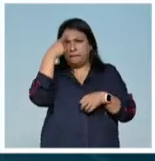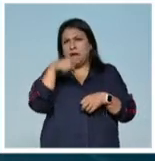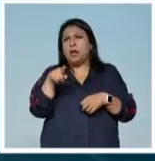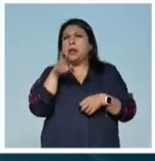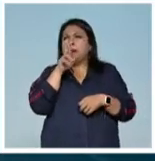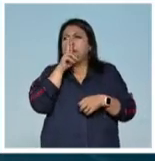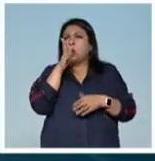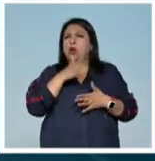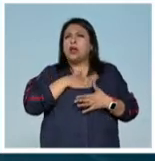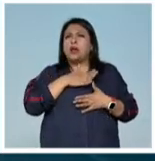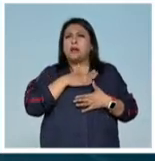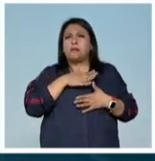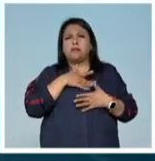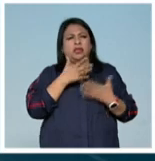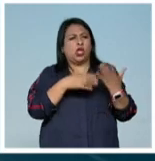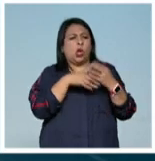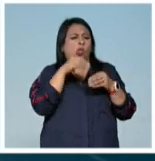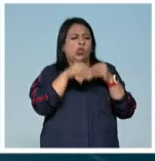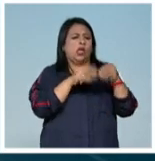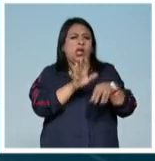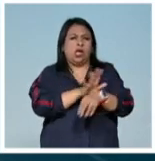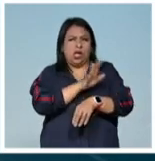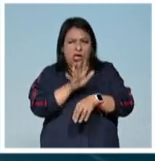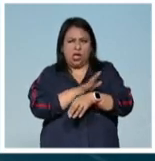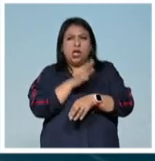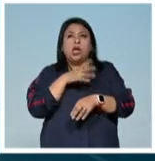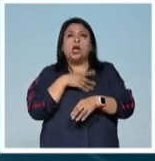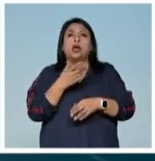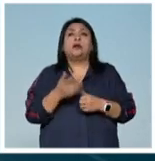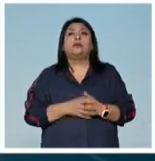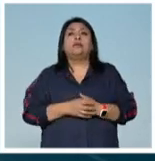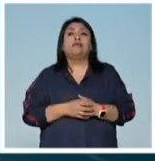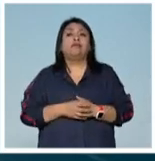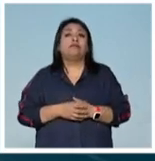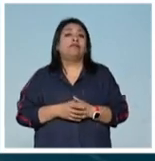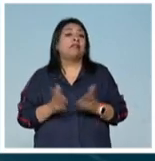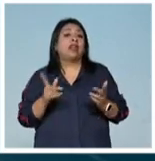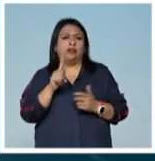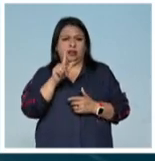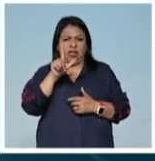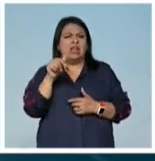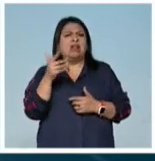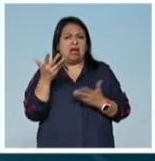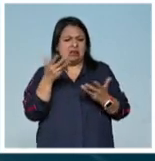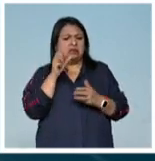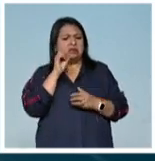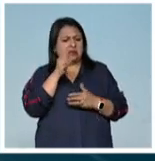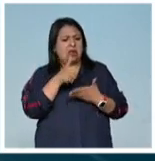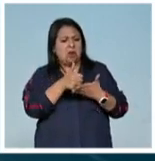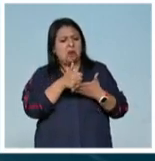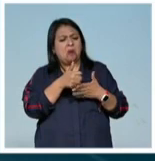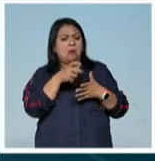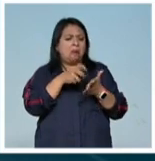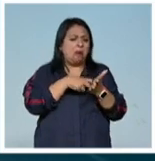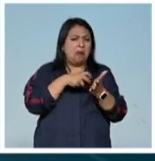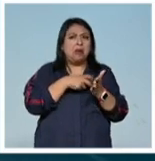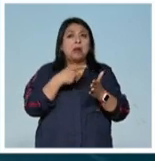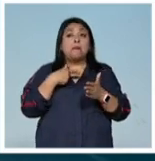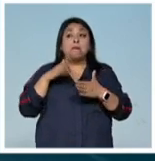mejorar sus aparatos electromecánicos. Tesla lo hace en unos meses y le había